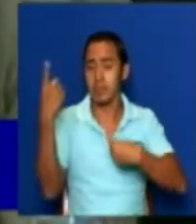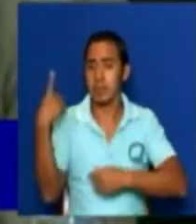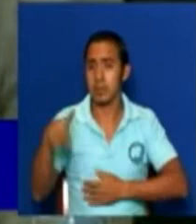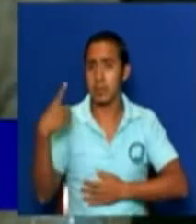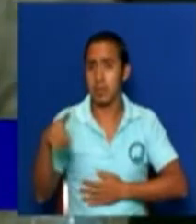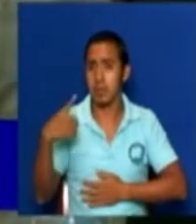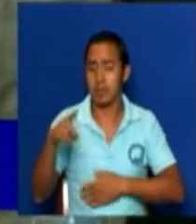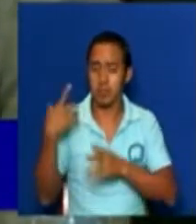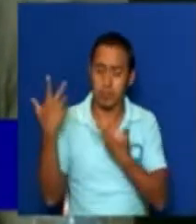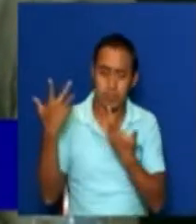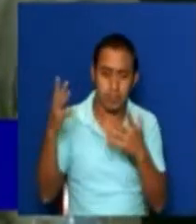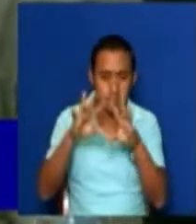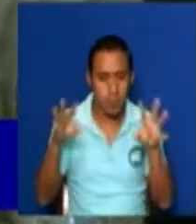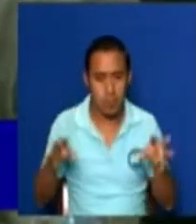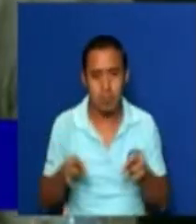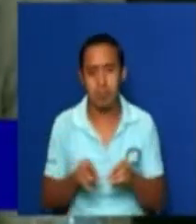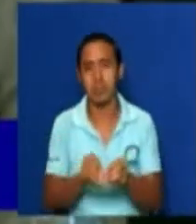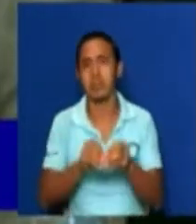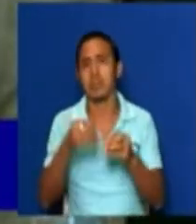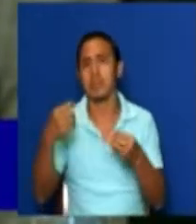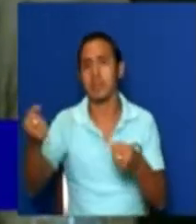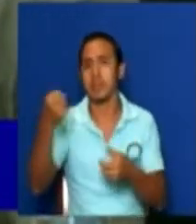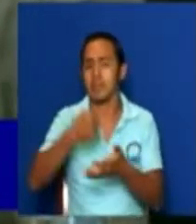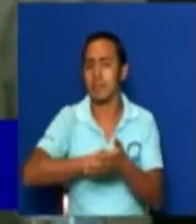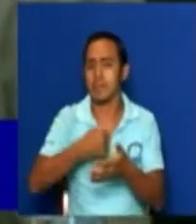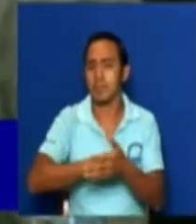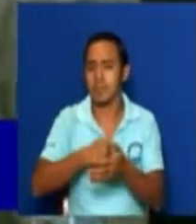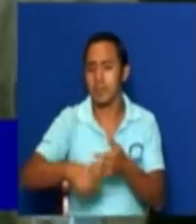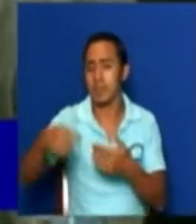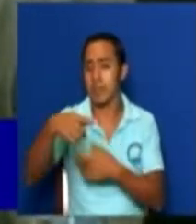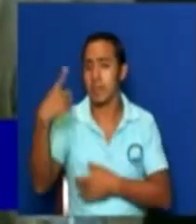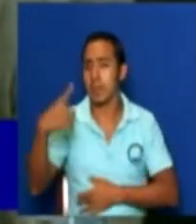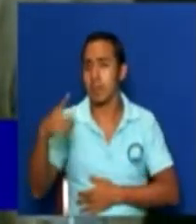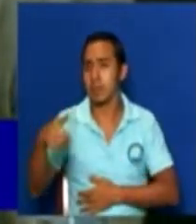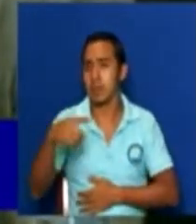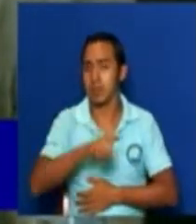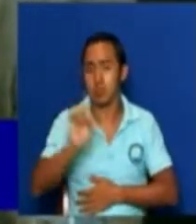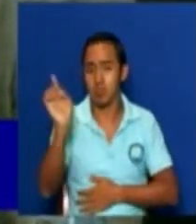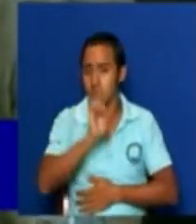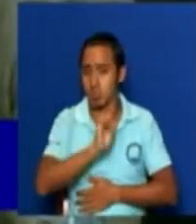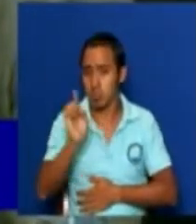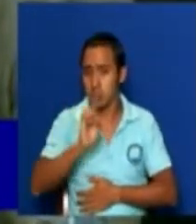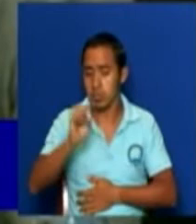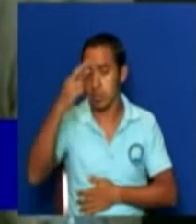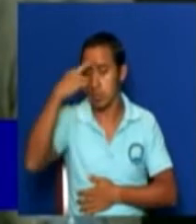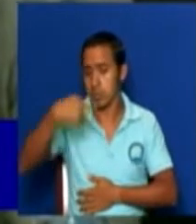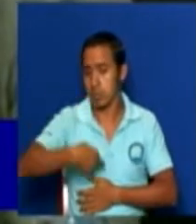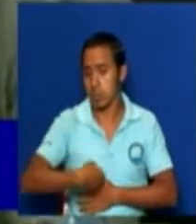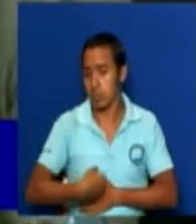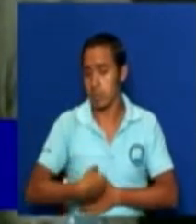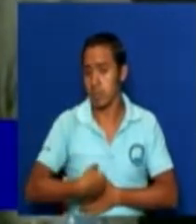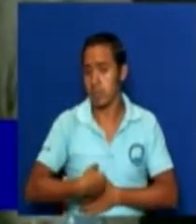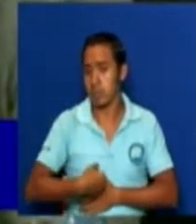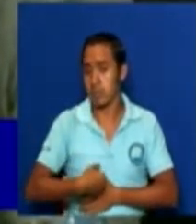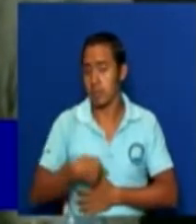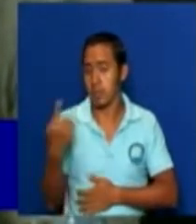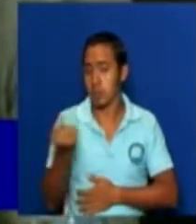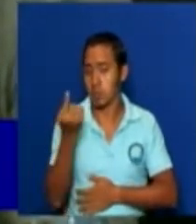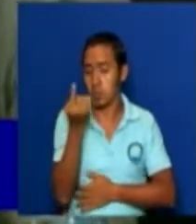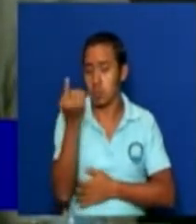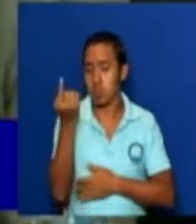se empoderen de estos derechos, la exigencia de estos derechos, y que no es una responsabilidad